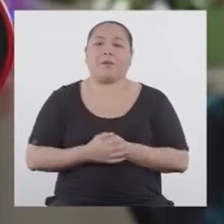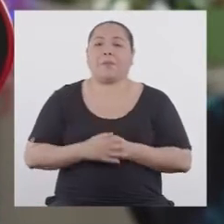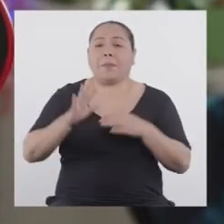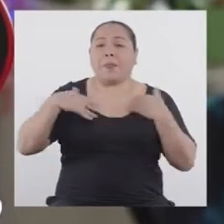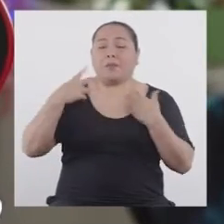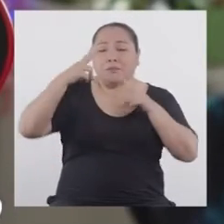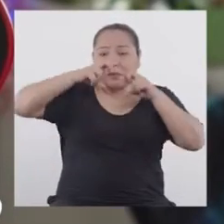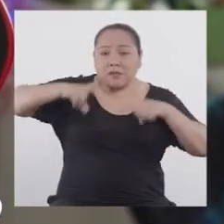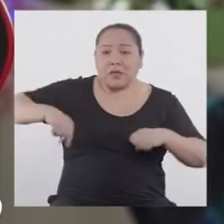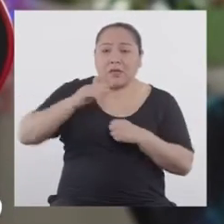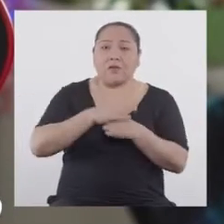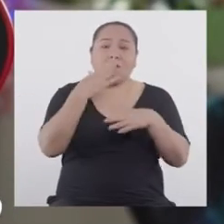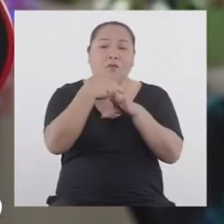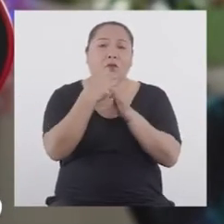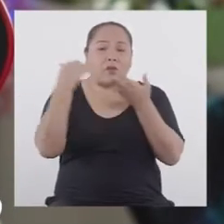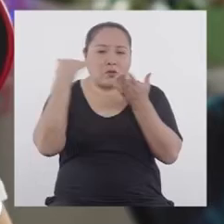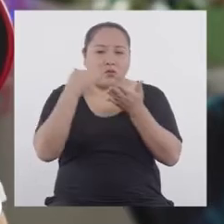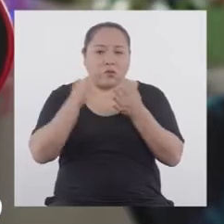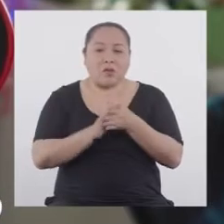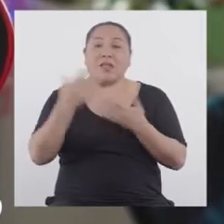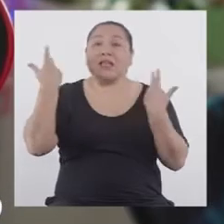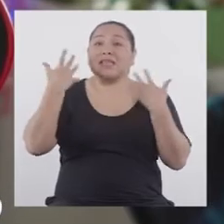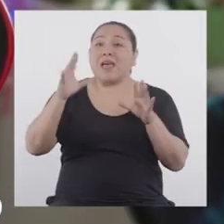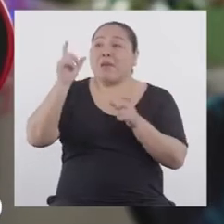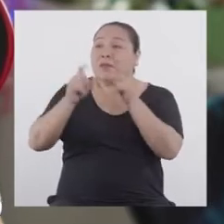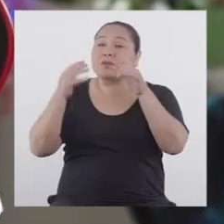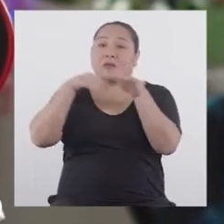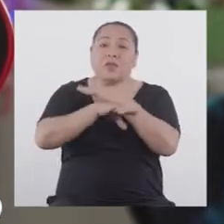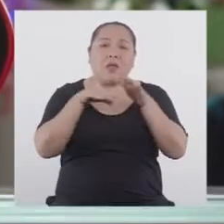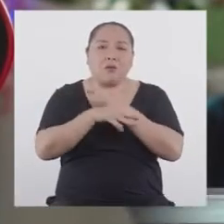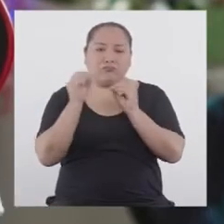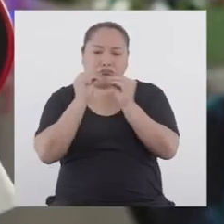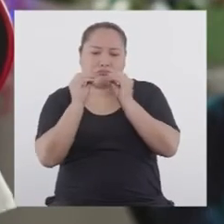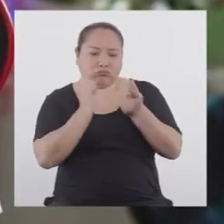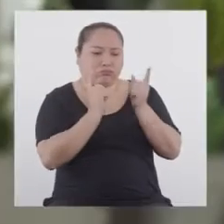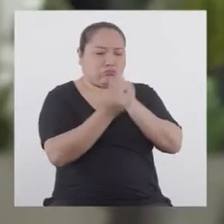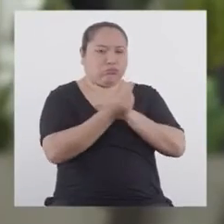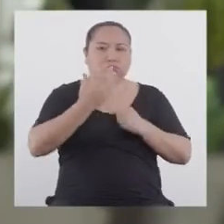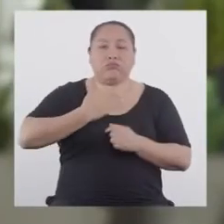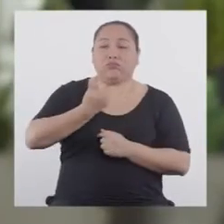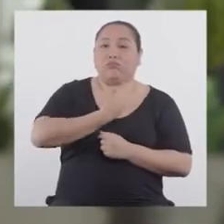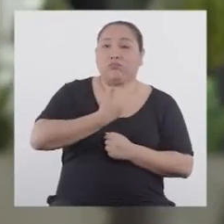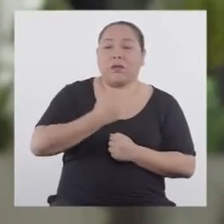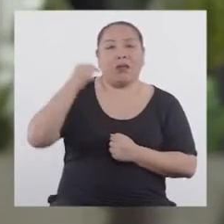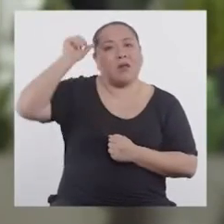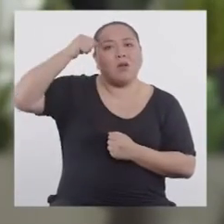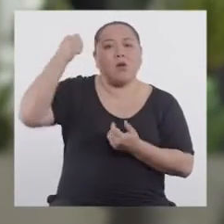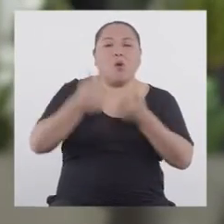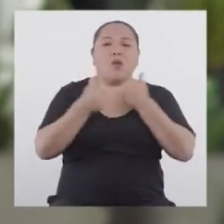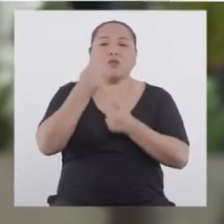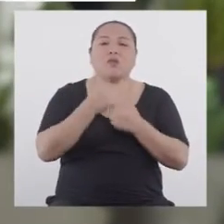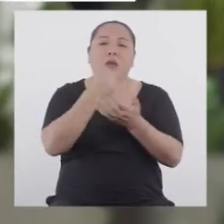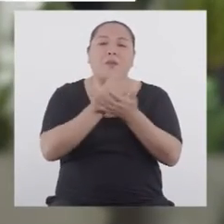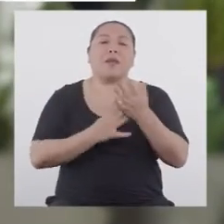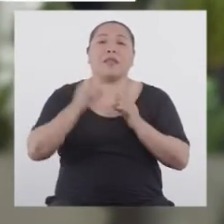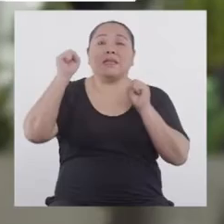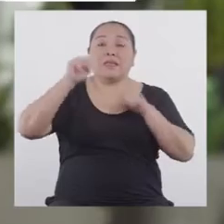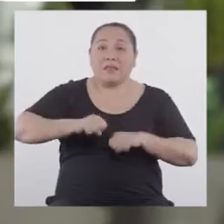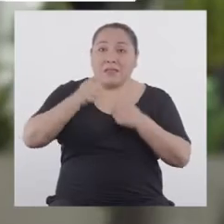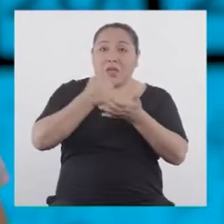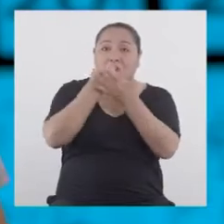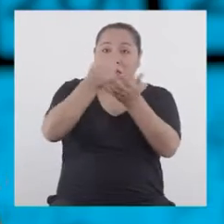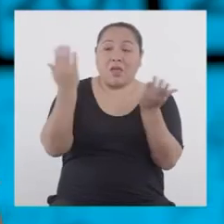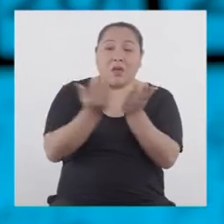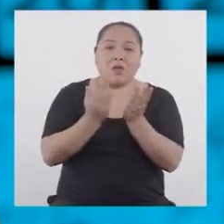ejemplo, puedes averiguar sobre estrategias de estudio de quienes ya ingresaron y adaptarlas a tu ritmo. También puedes recordar qué estrategias te funcionaban